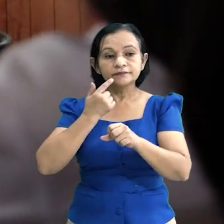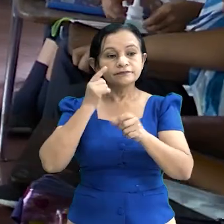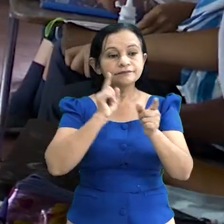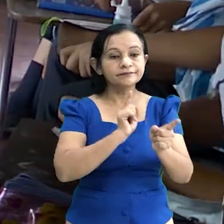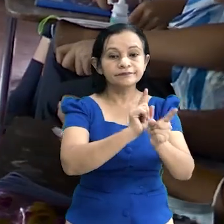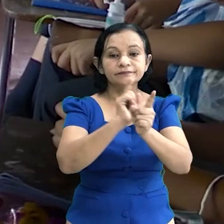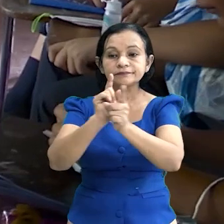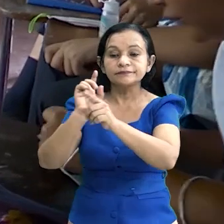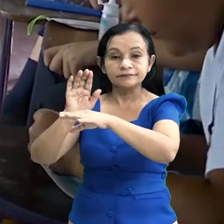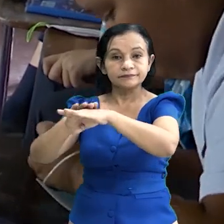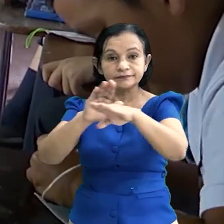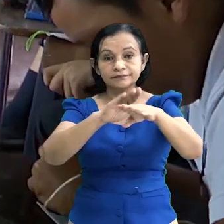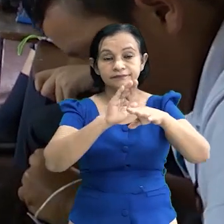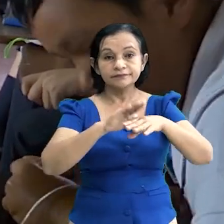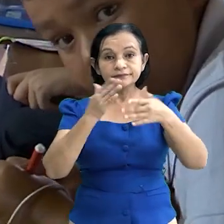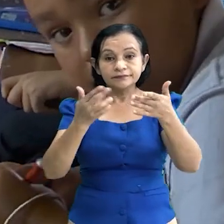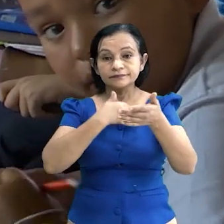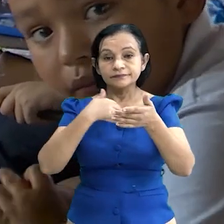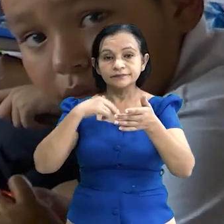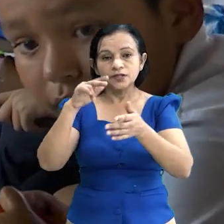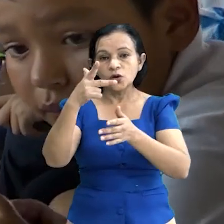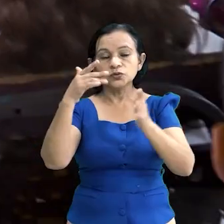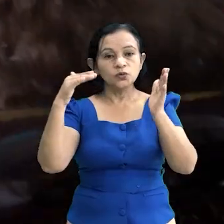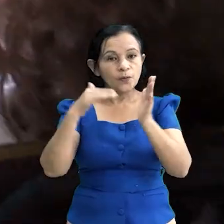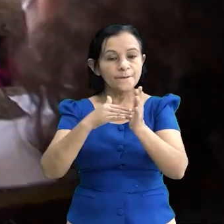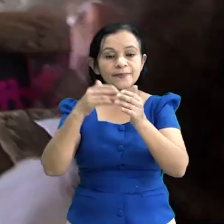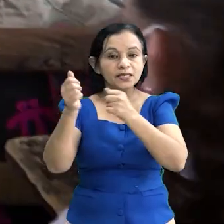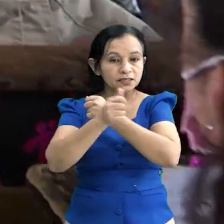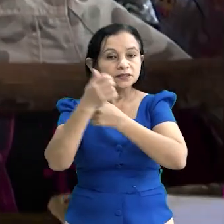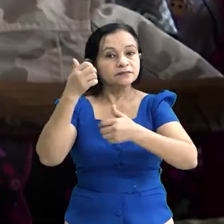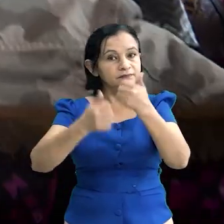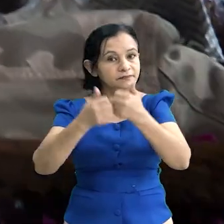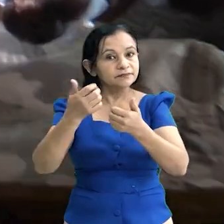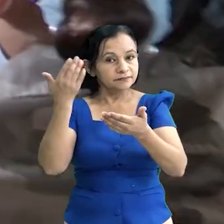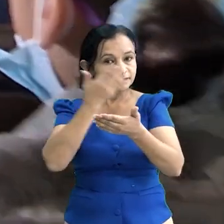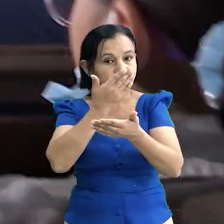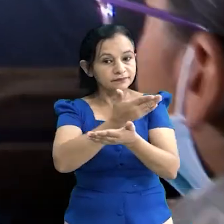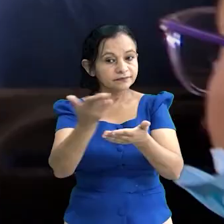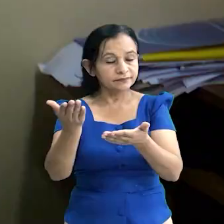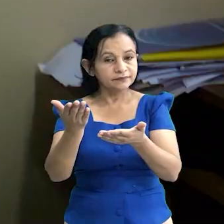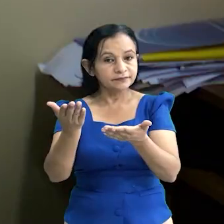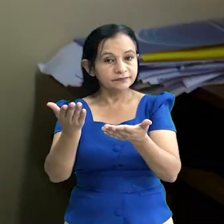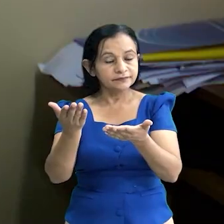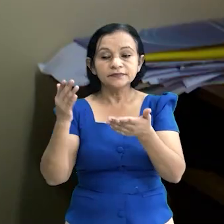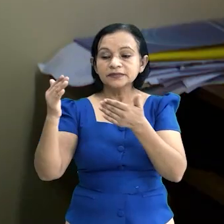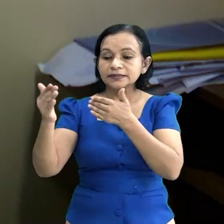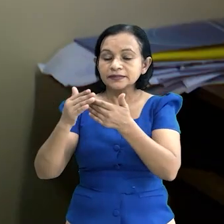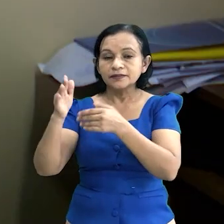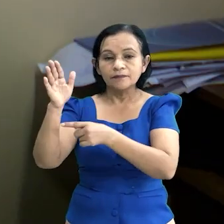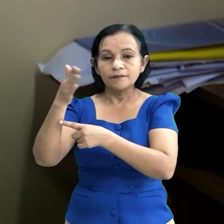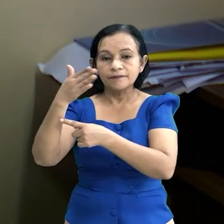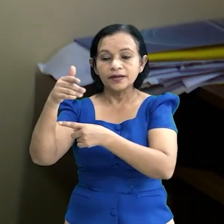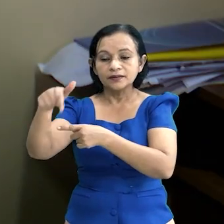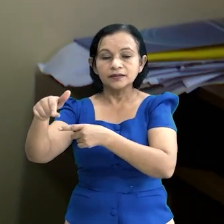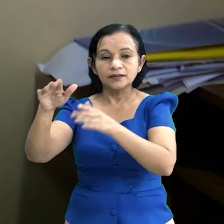localizarlo. Prácticamente y van a ser más de 8.000 estudiantes los afectados, ¿verdad? Pero si solo hablamos del sector de la Mandera, todo eso